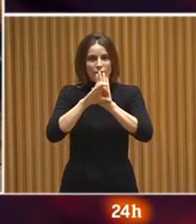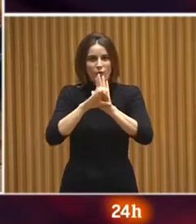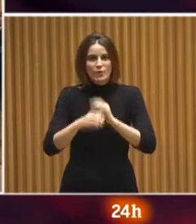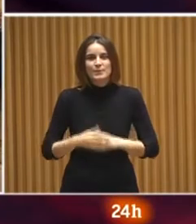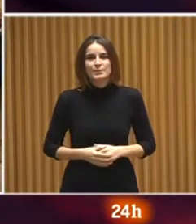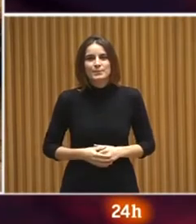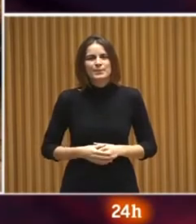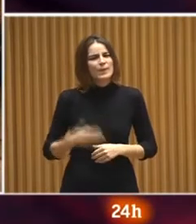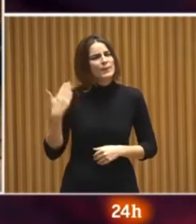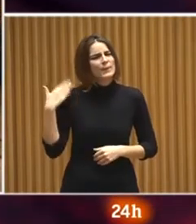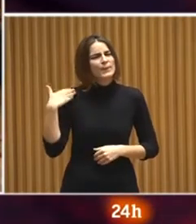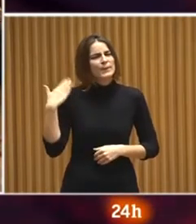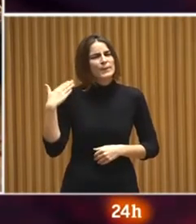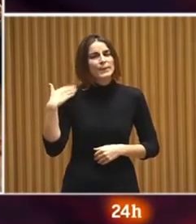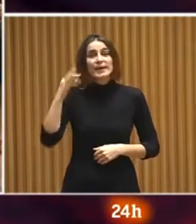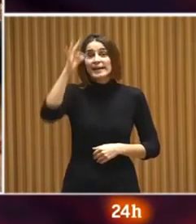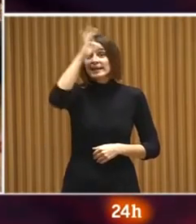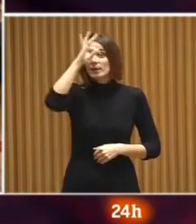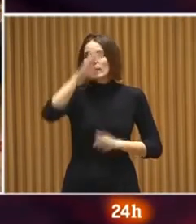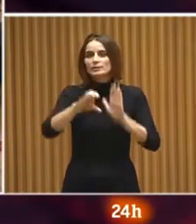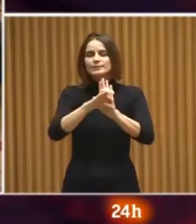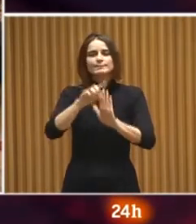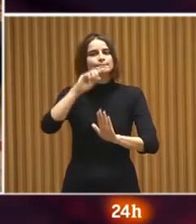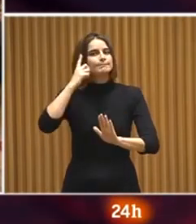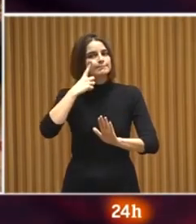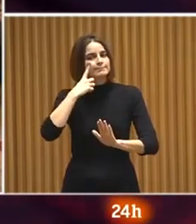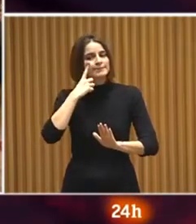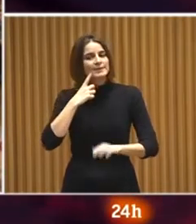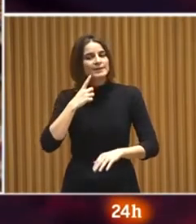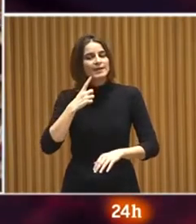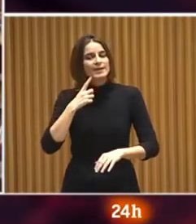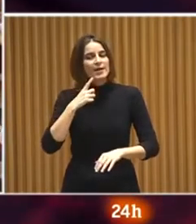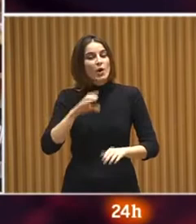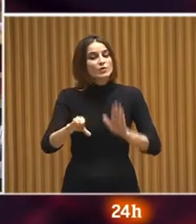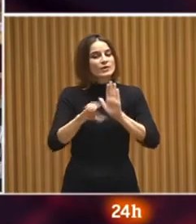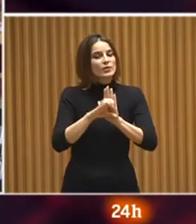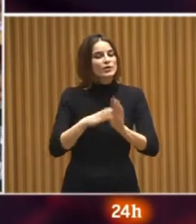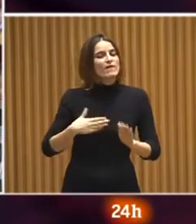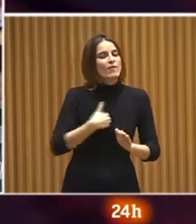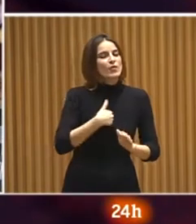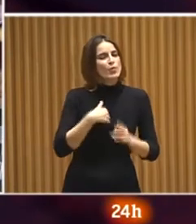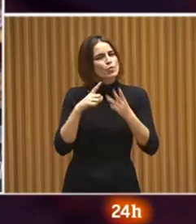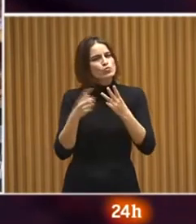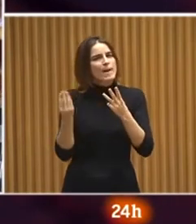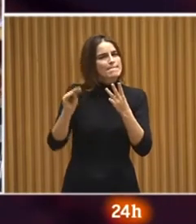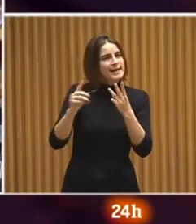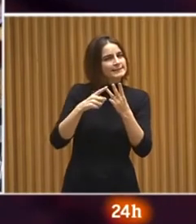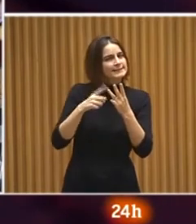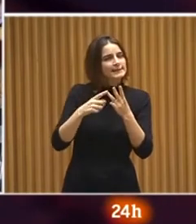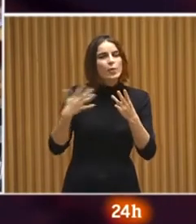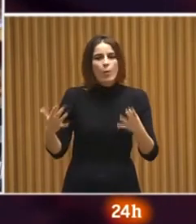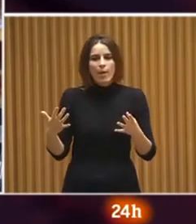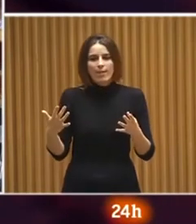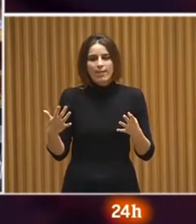constitucional identificó una tercera función de las constituciones, la eficacia integradora que destacó Rudolf